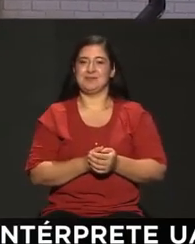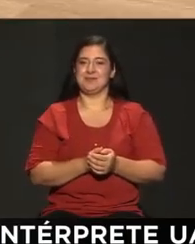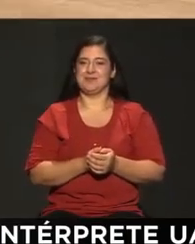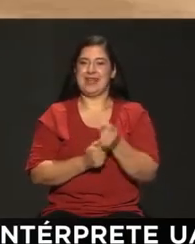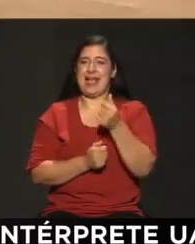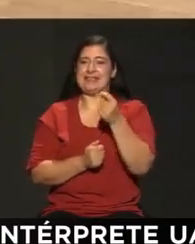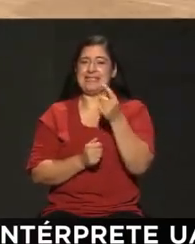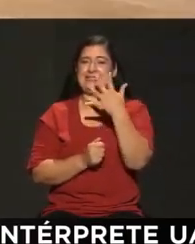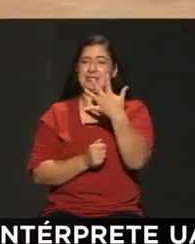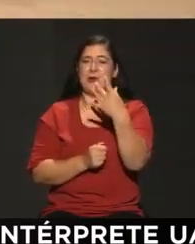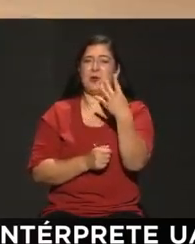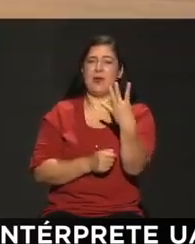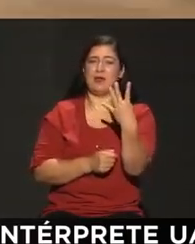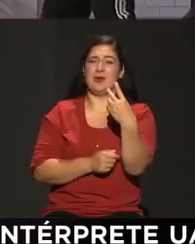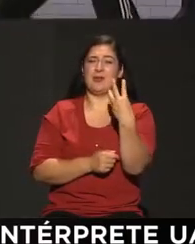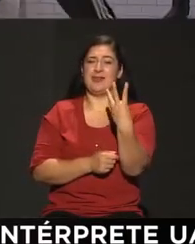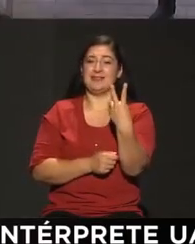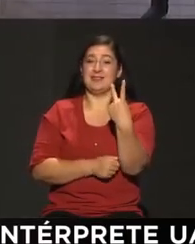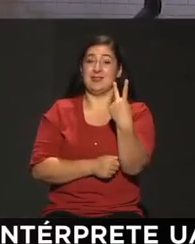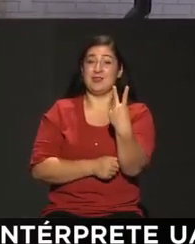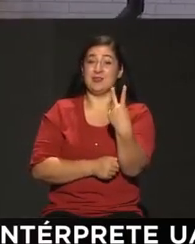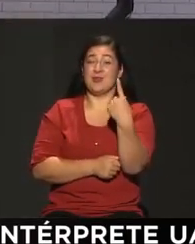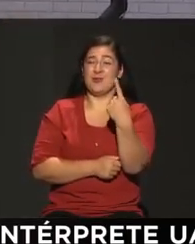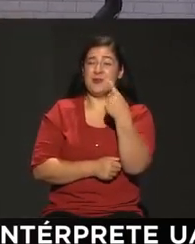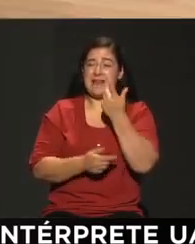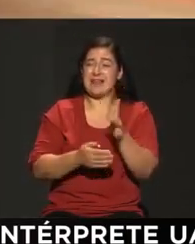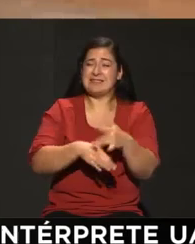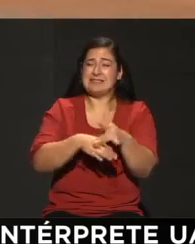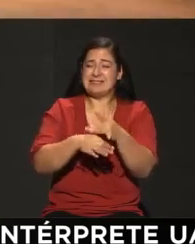Nos quedan 5 segundos. Vamos a practicar la resiliencia. Vamos a